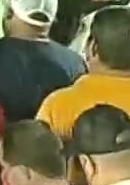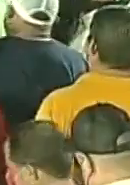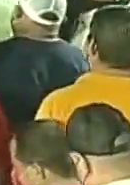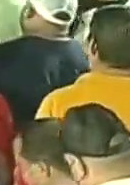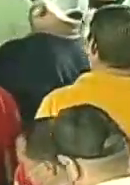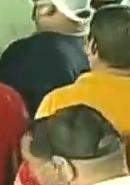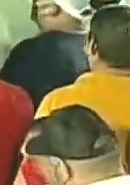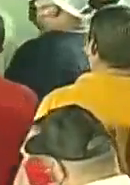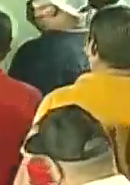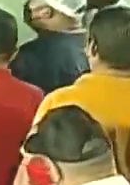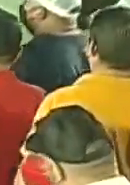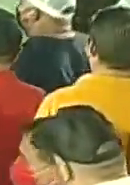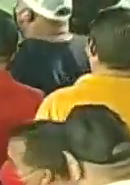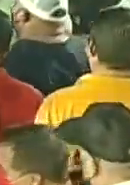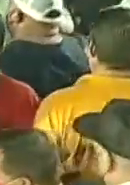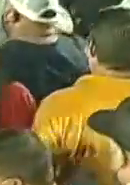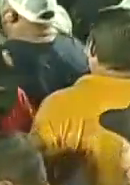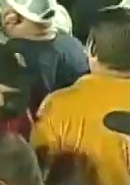Arpa maraquero.